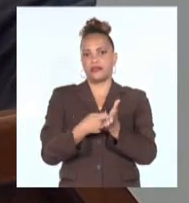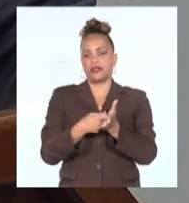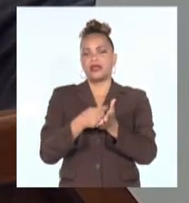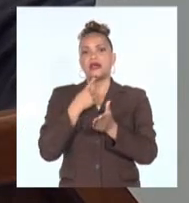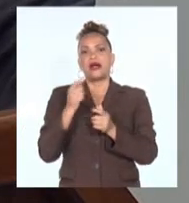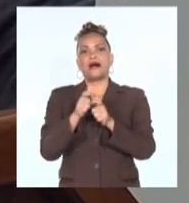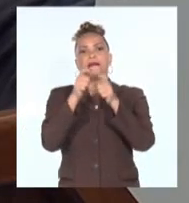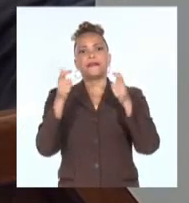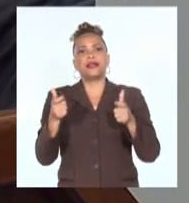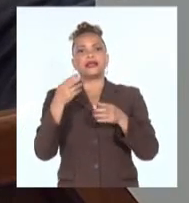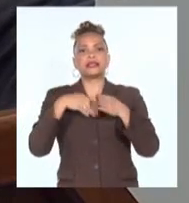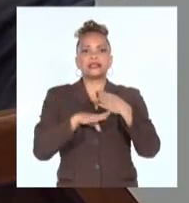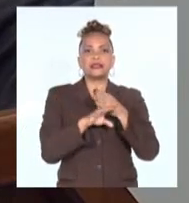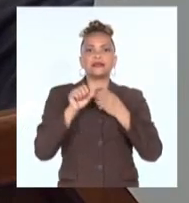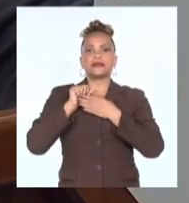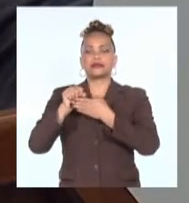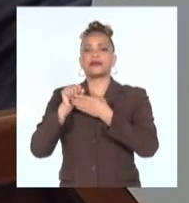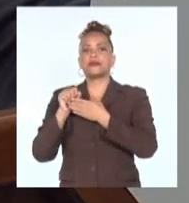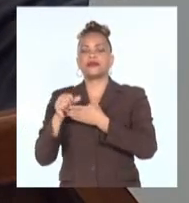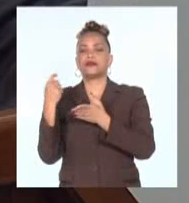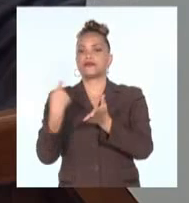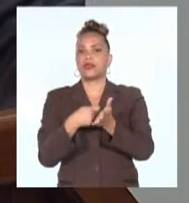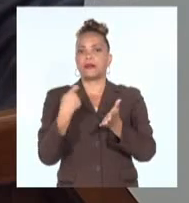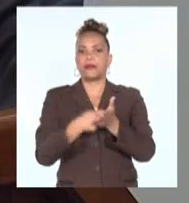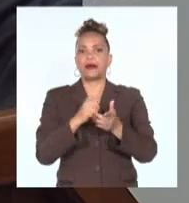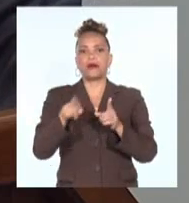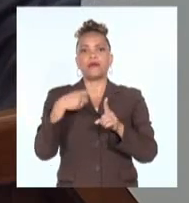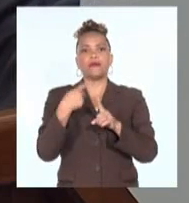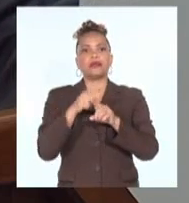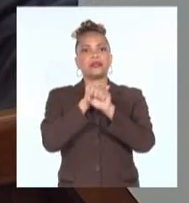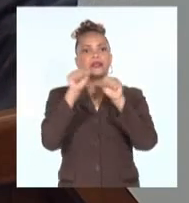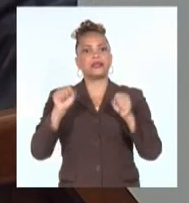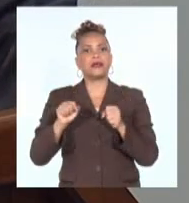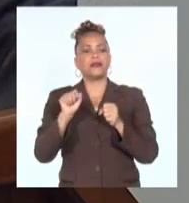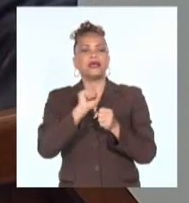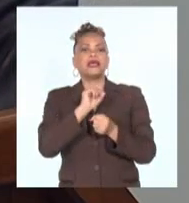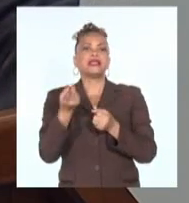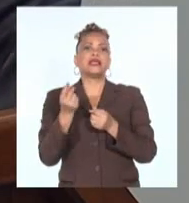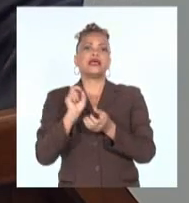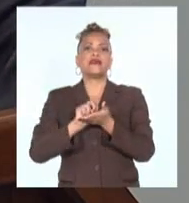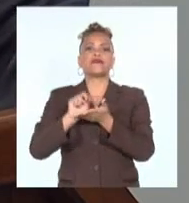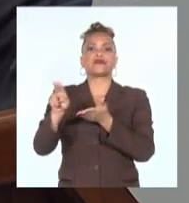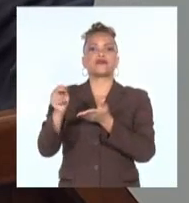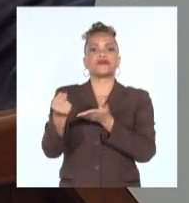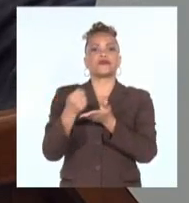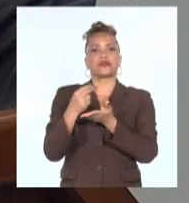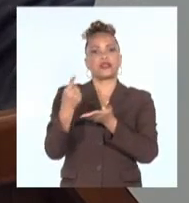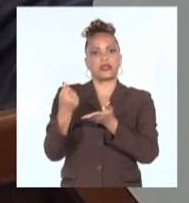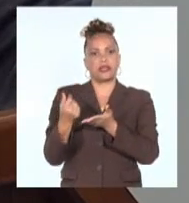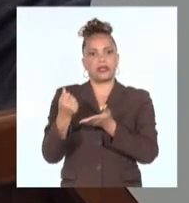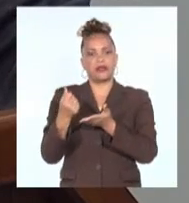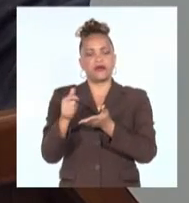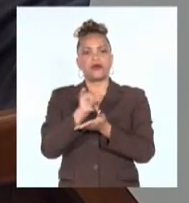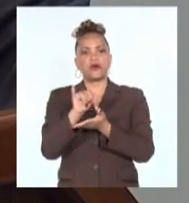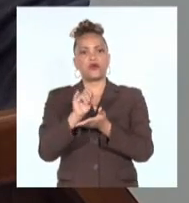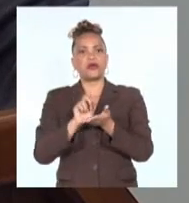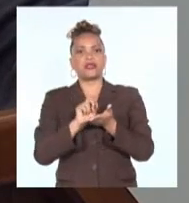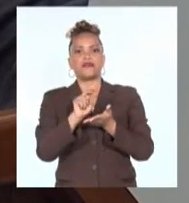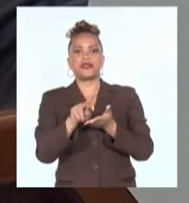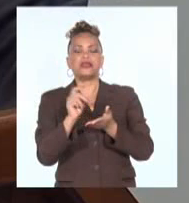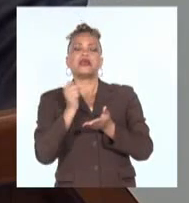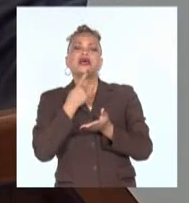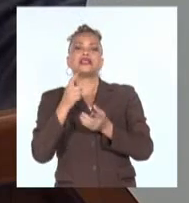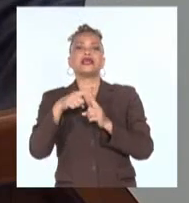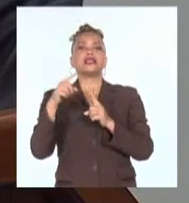el acceso a los servicios financieros y los sistemas de transferencia de remesas. Asimismo, para la transferencia de tecnología con el objeto